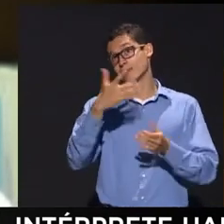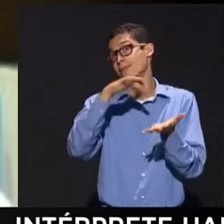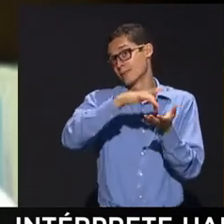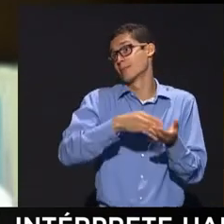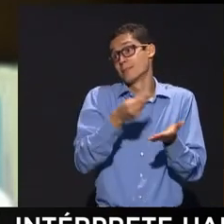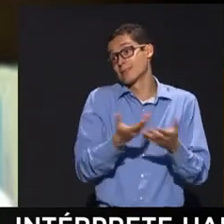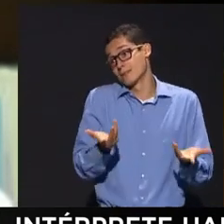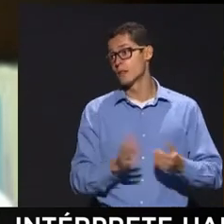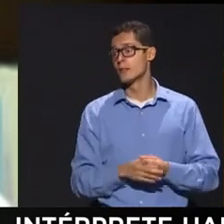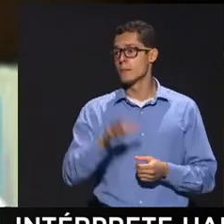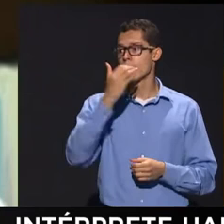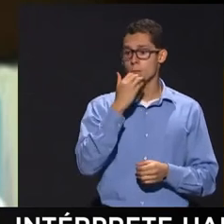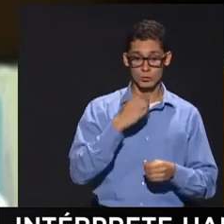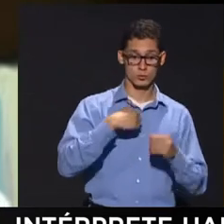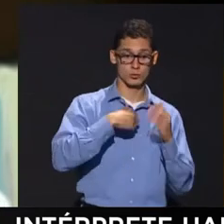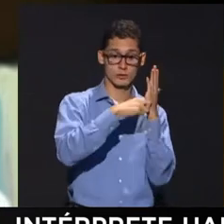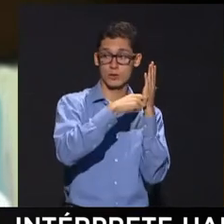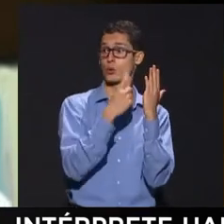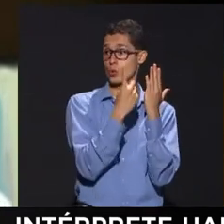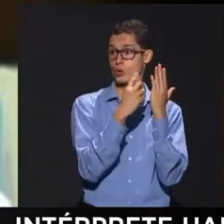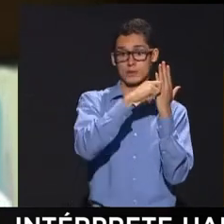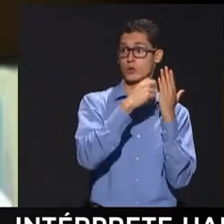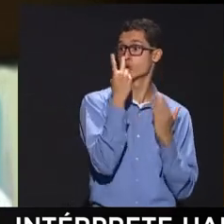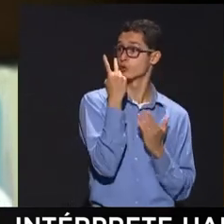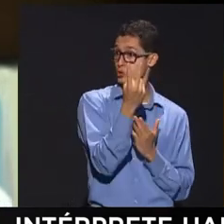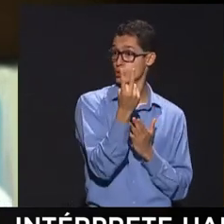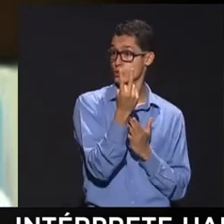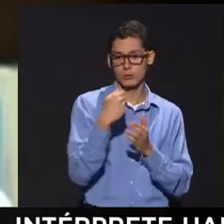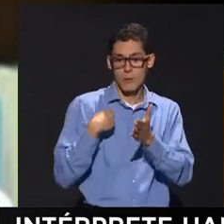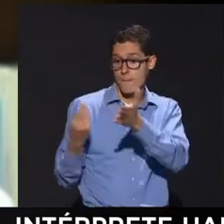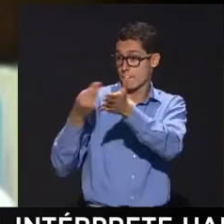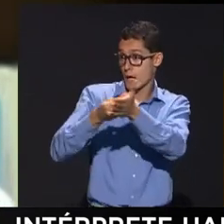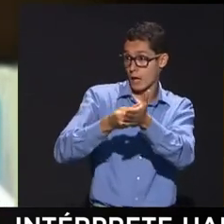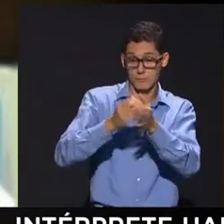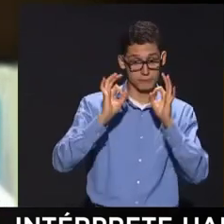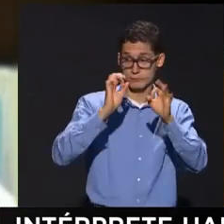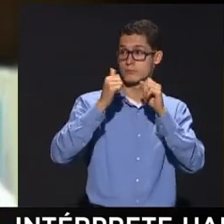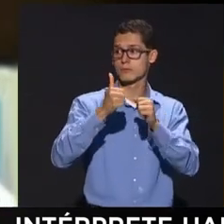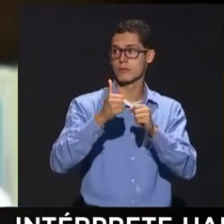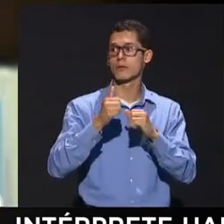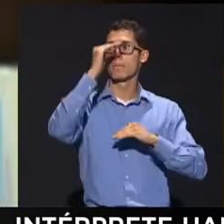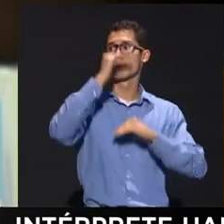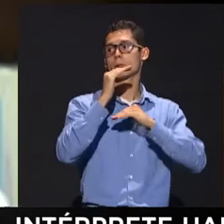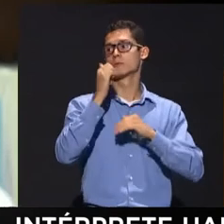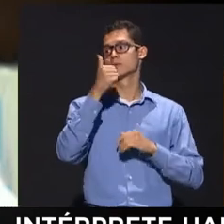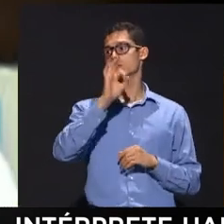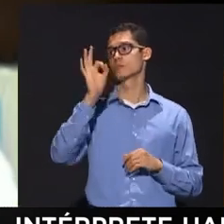estrato 1 o 2 paga sus servicios oportunamente, EPM les está haciendo un descuento del 10% en la siguiente factura, ¿cierto? Eso